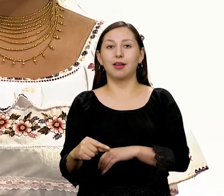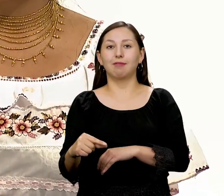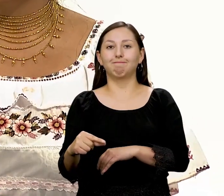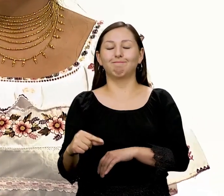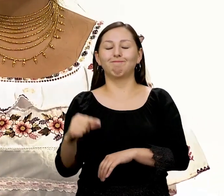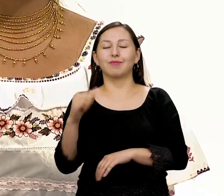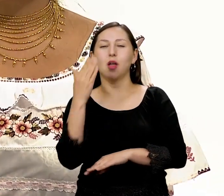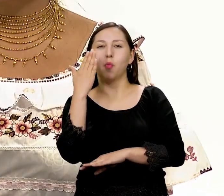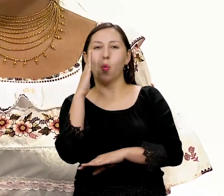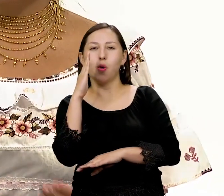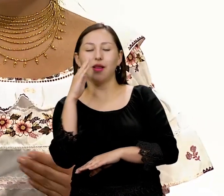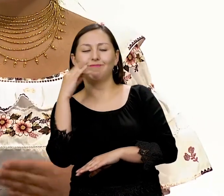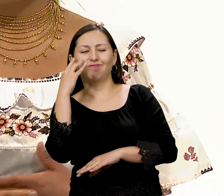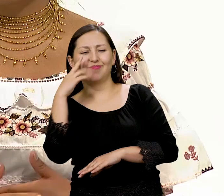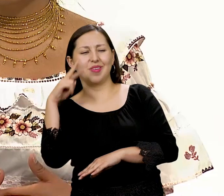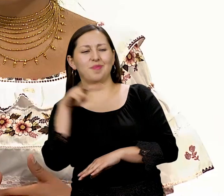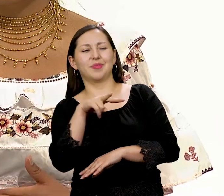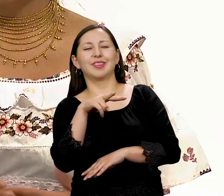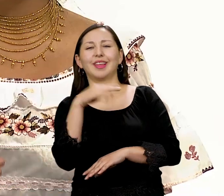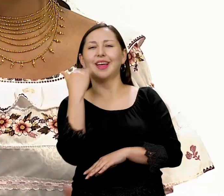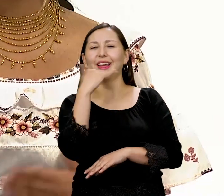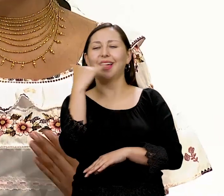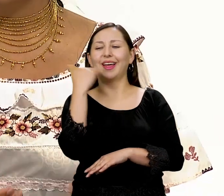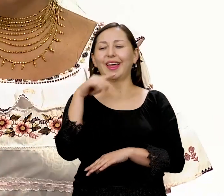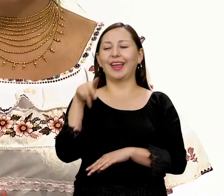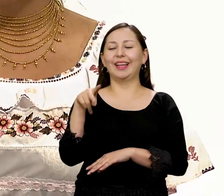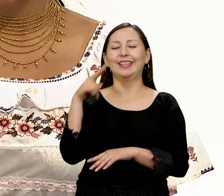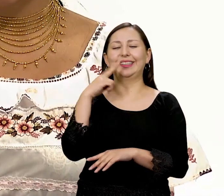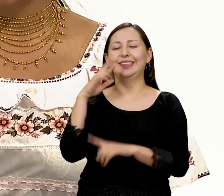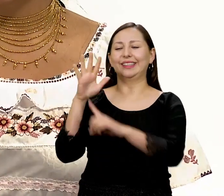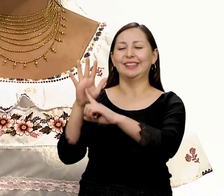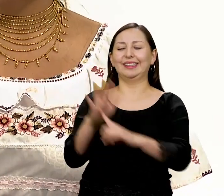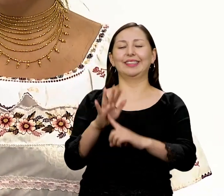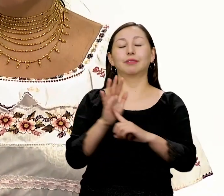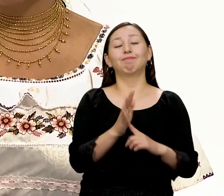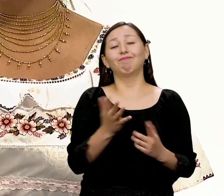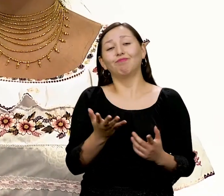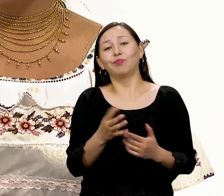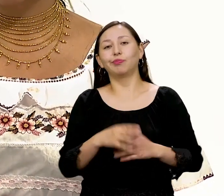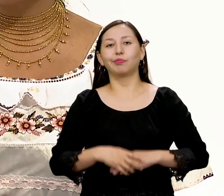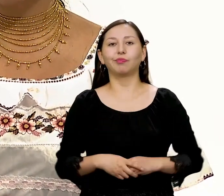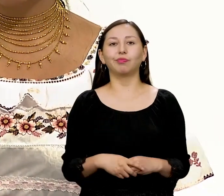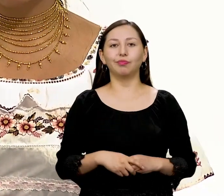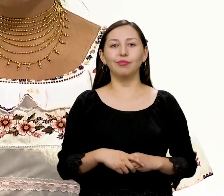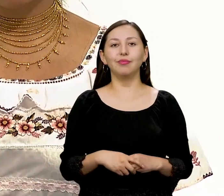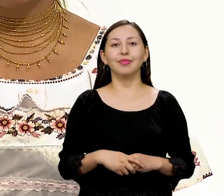quichua, entonces nos discriminaban